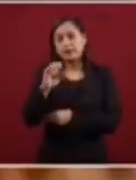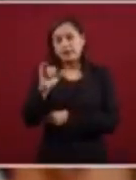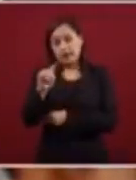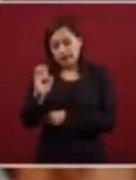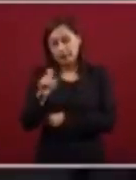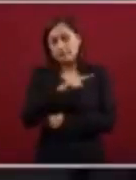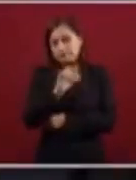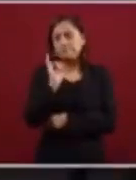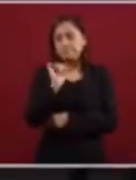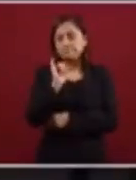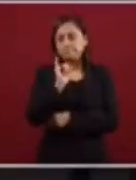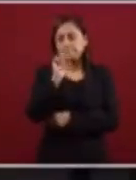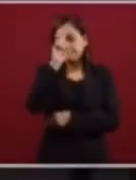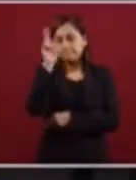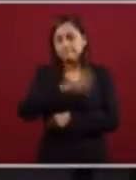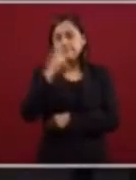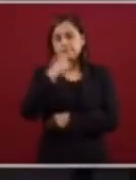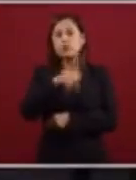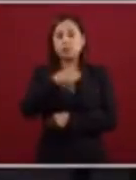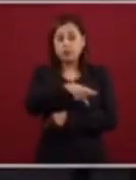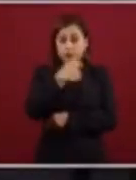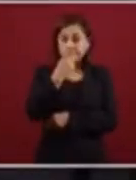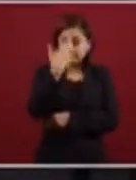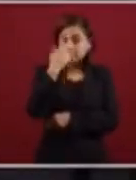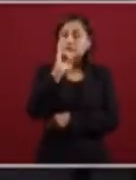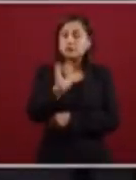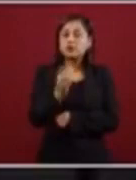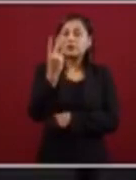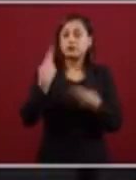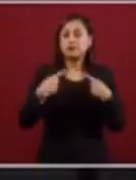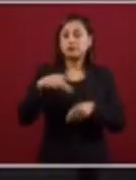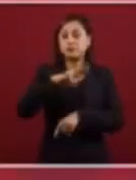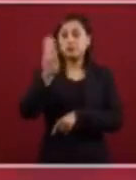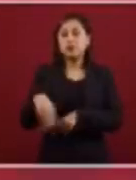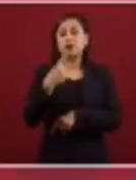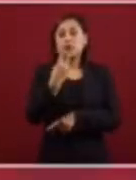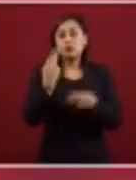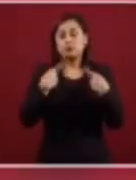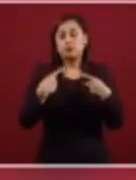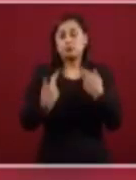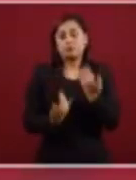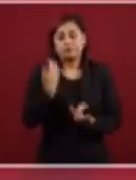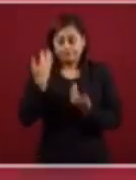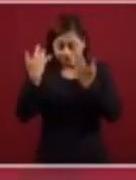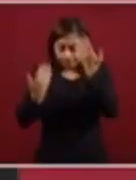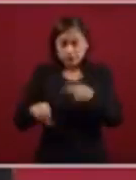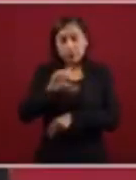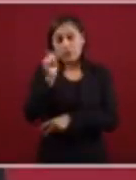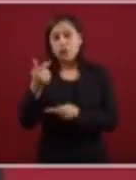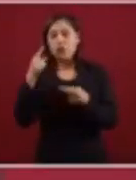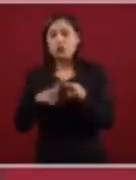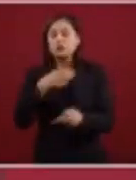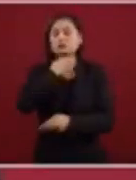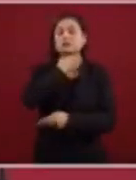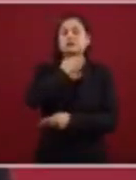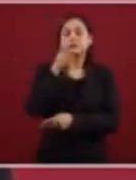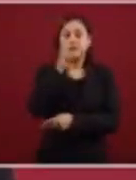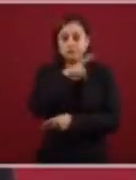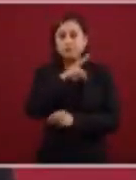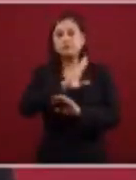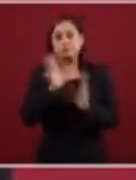Y en efecto, se perdieron 3 vidas, 2 por quemaduras y 1 vida por asfixia. Tengo todo el